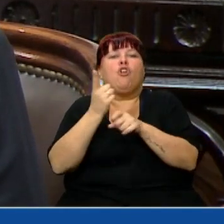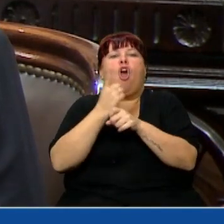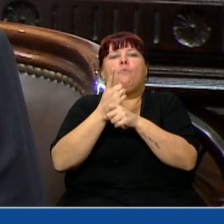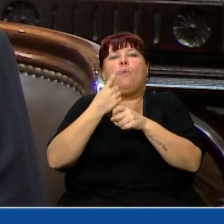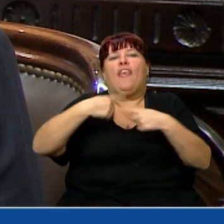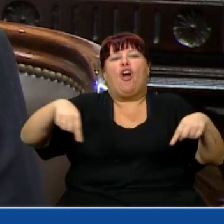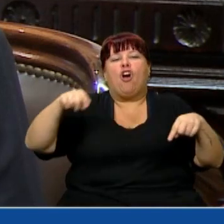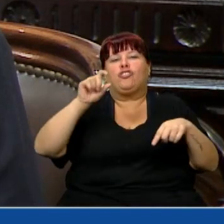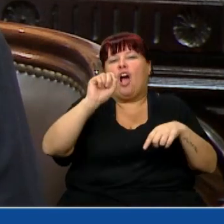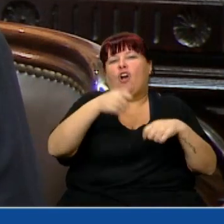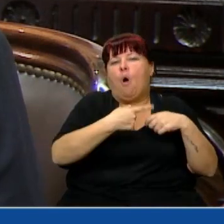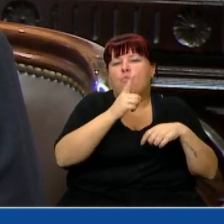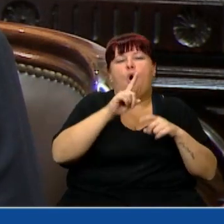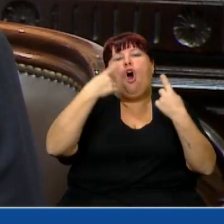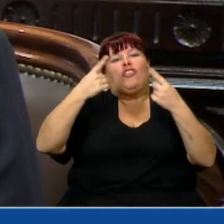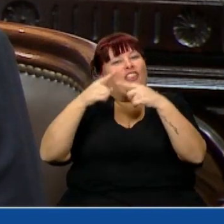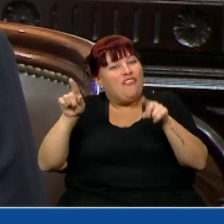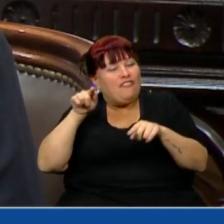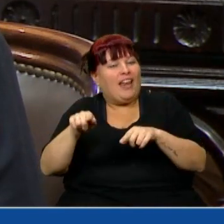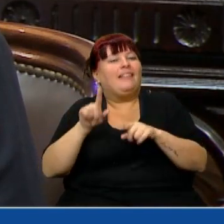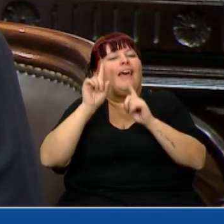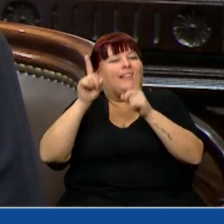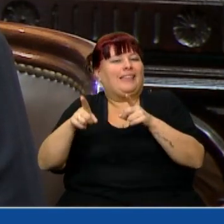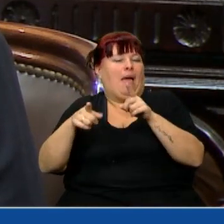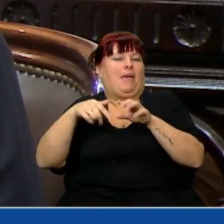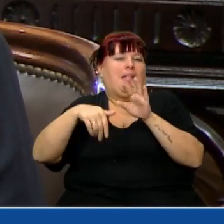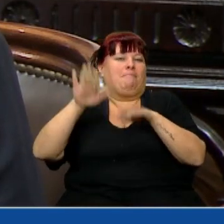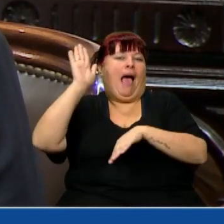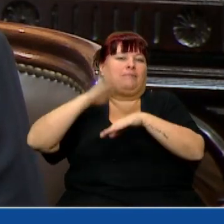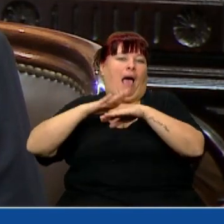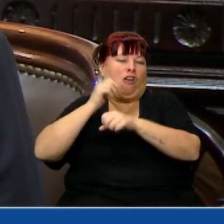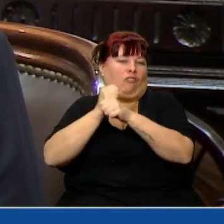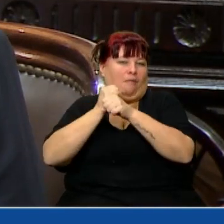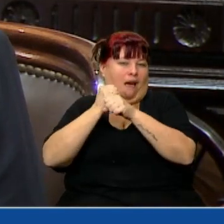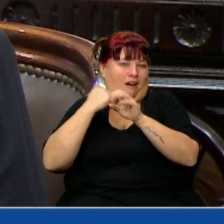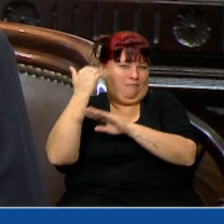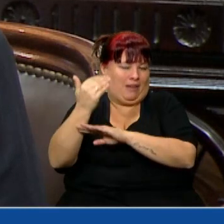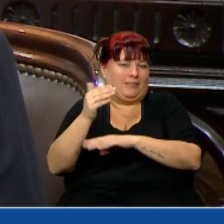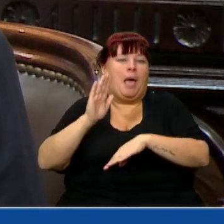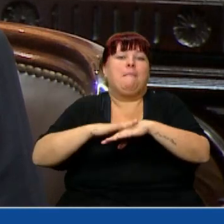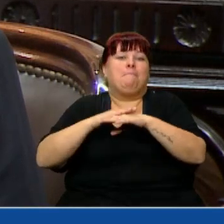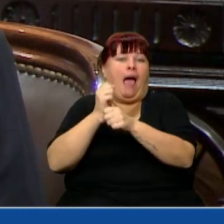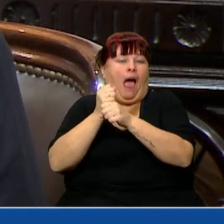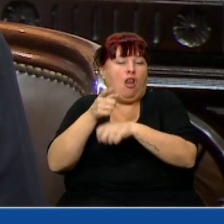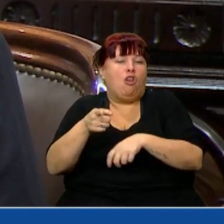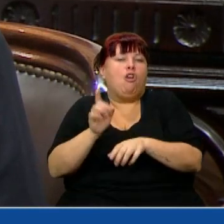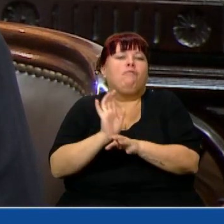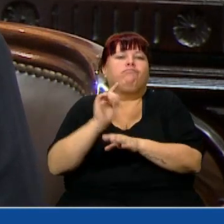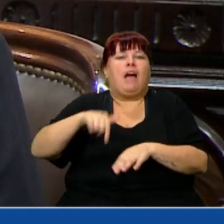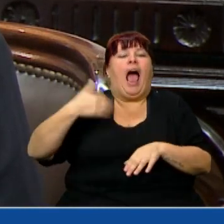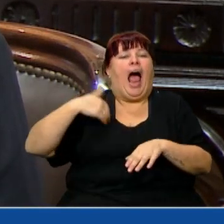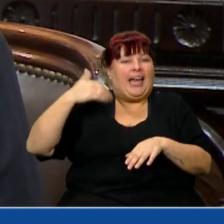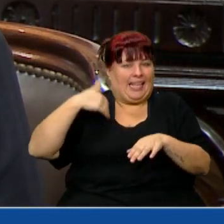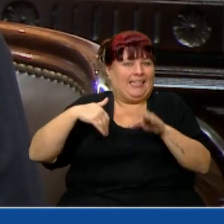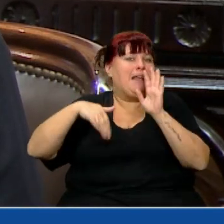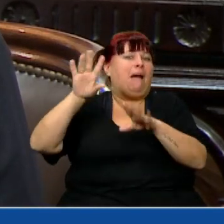productos de síntesis, tener que usar otro tipo de productos, también tiene una componente mayor de mano de obra. La mano de obra que en nuestro país